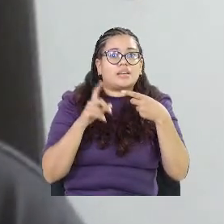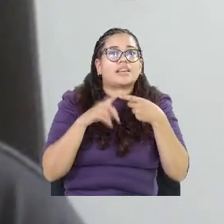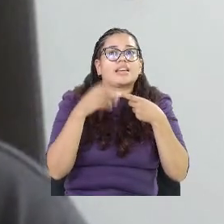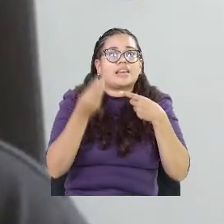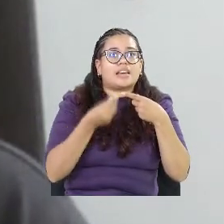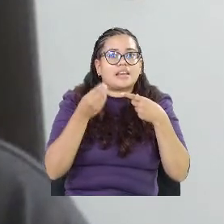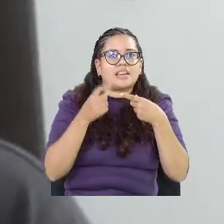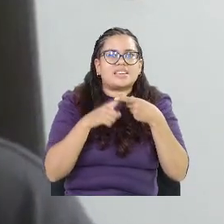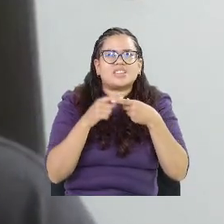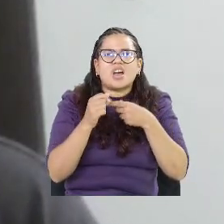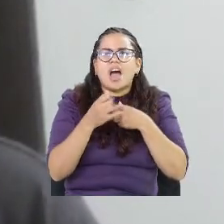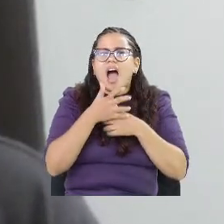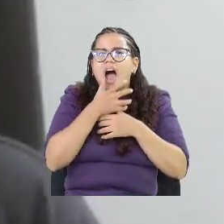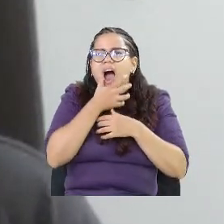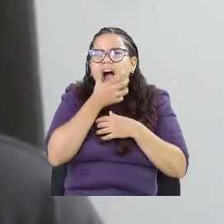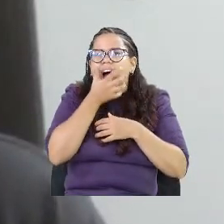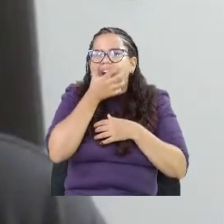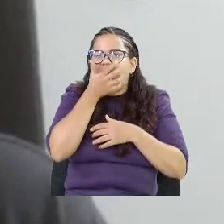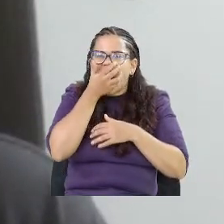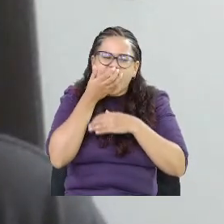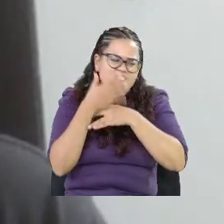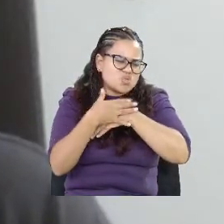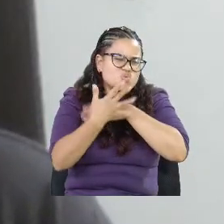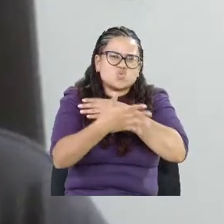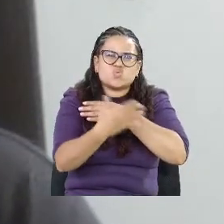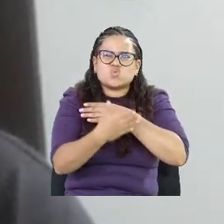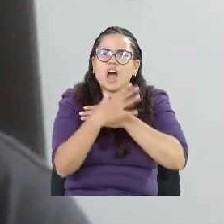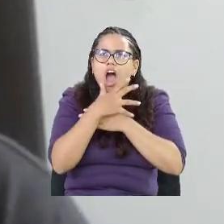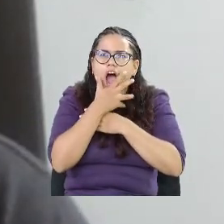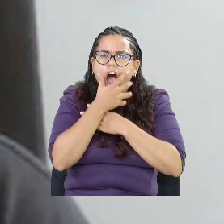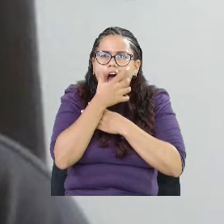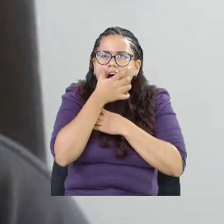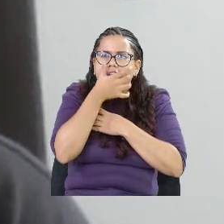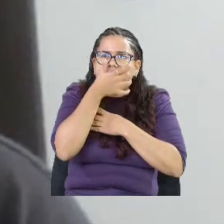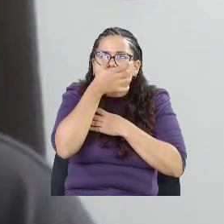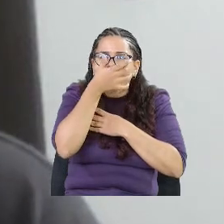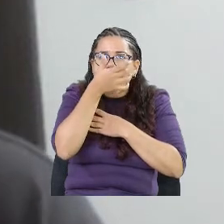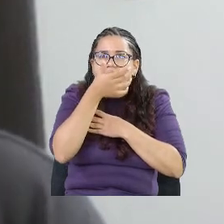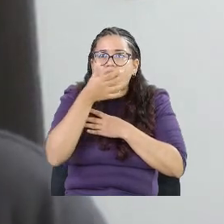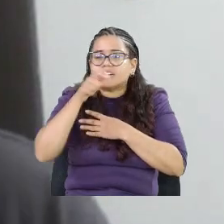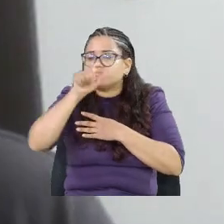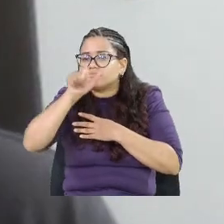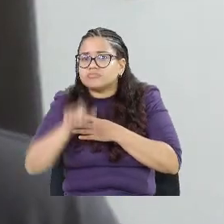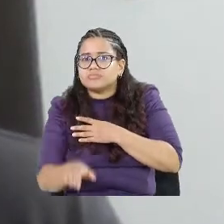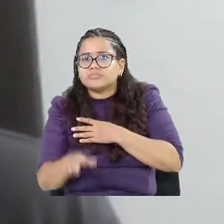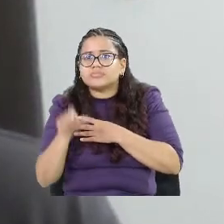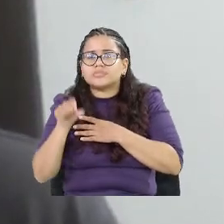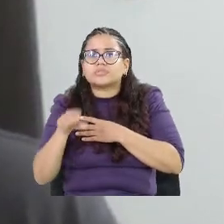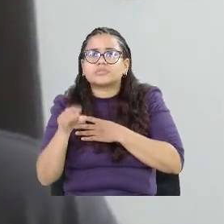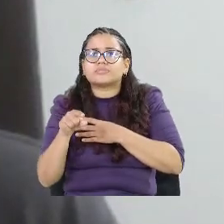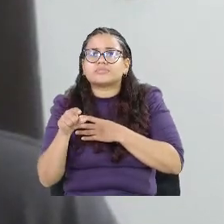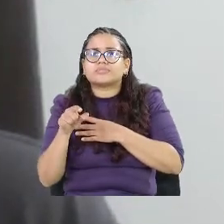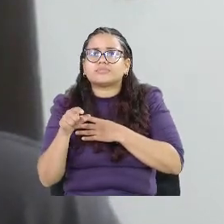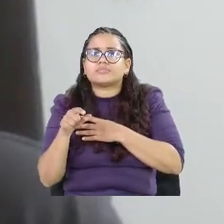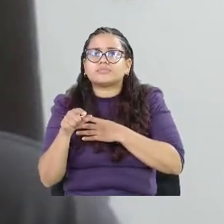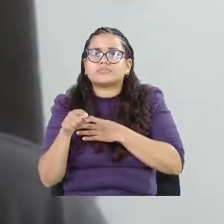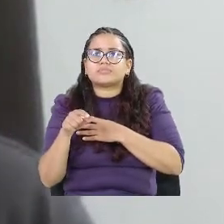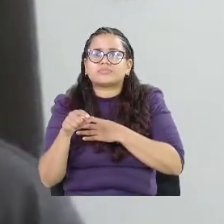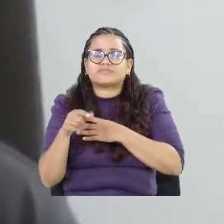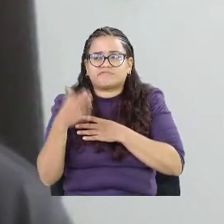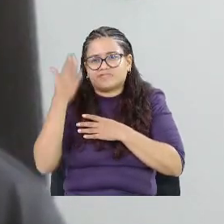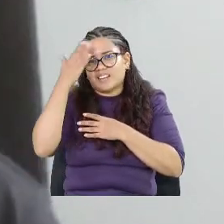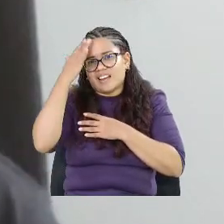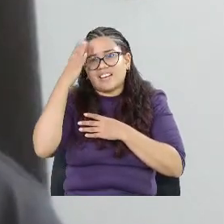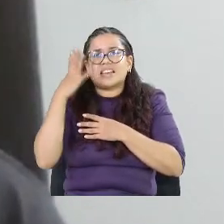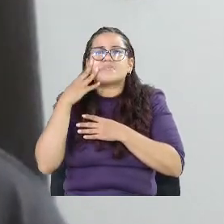el calor del corporal en esa área y el paciente, a los que tienen experiencia